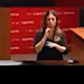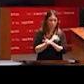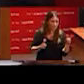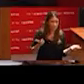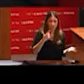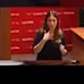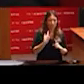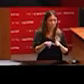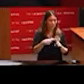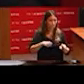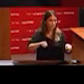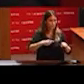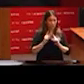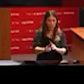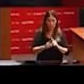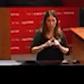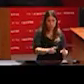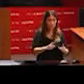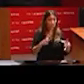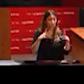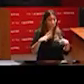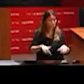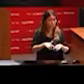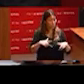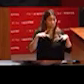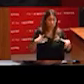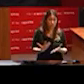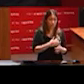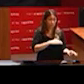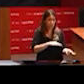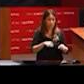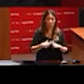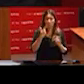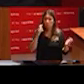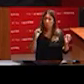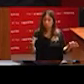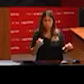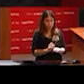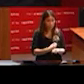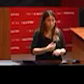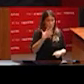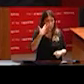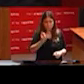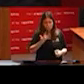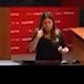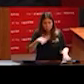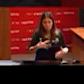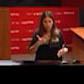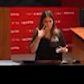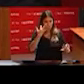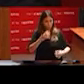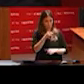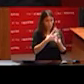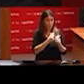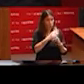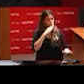mensajería y al tener preparad todos nuestros puestos y al coordinar nuestras actividades de prevención de riesgos con la de nuestros clientes y proveedores lo